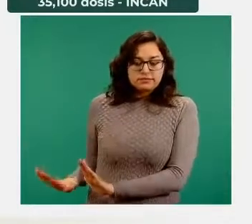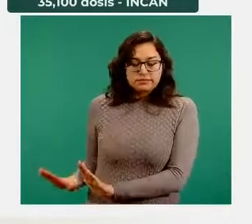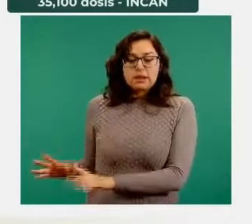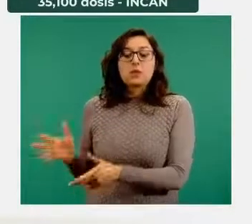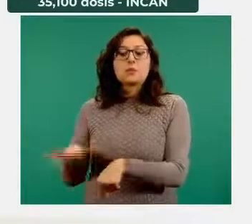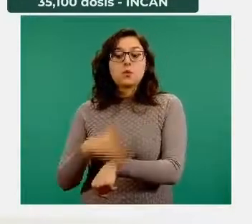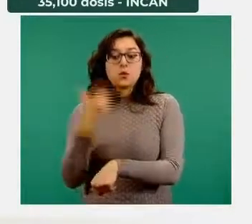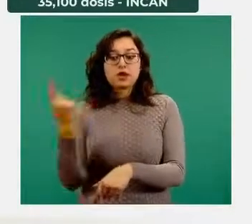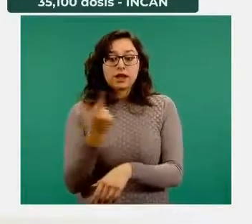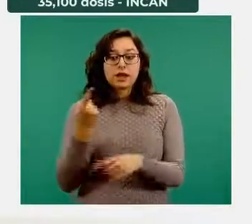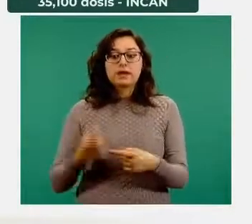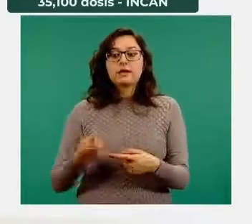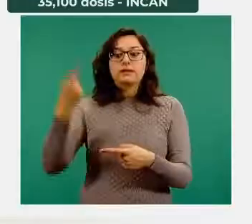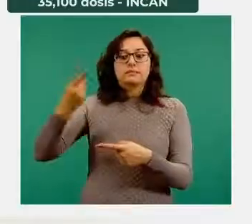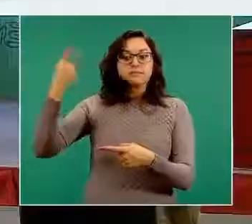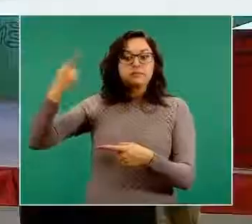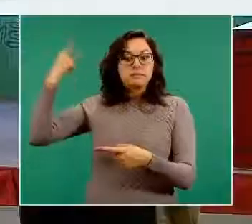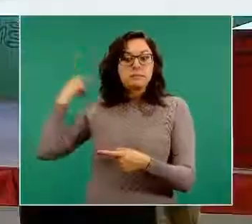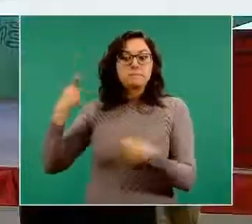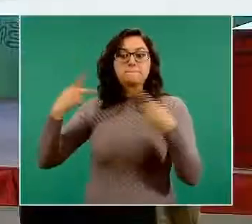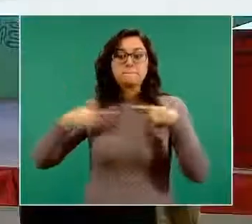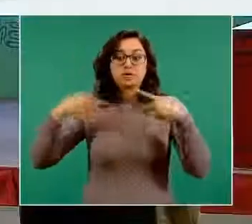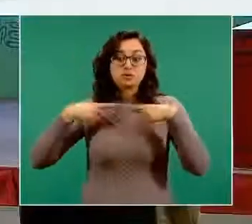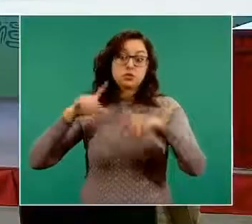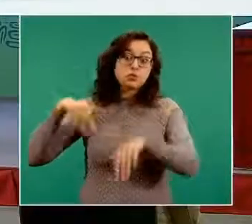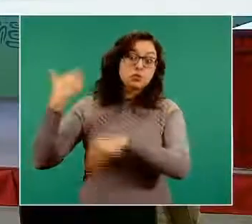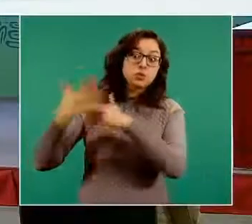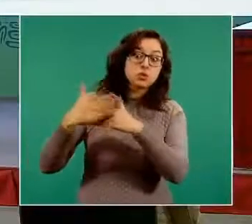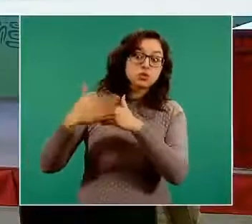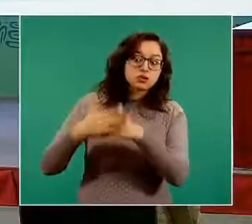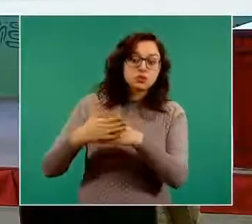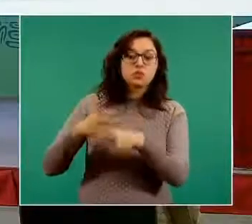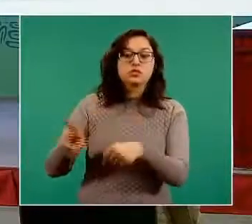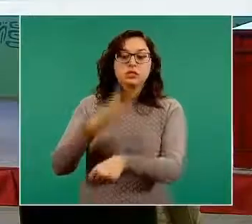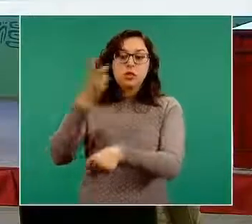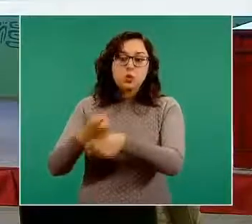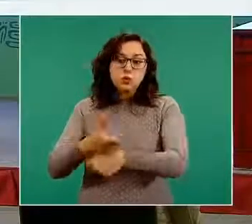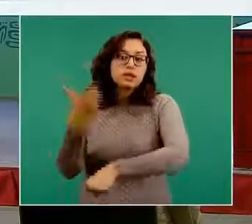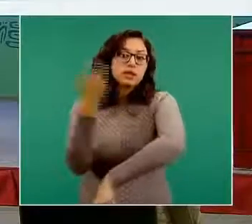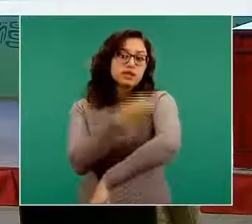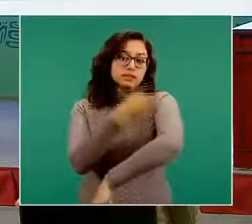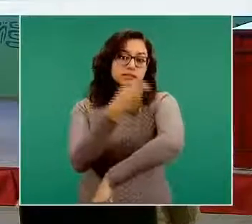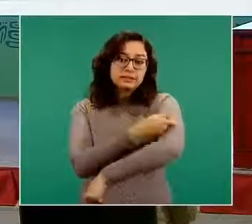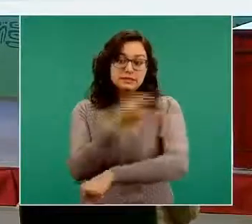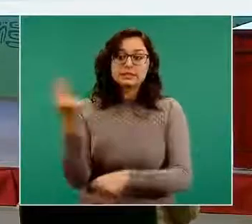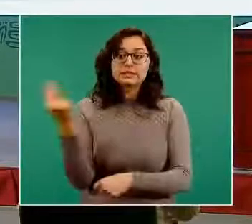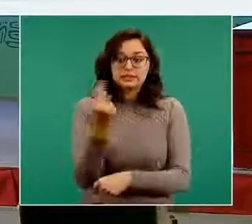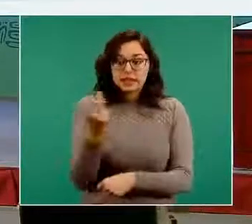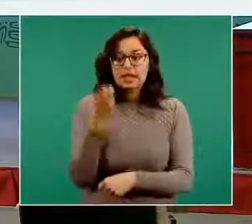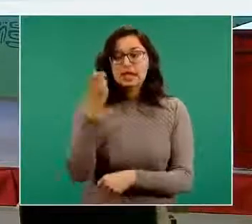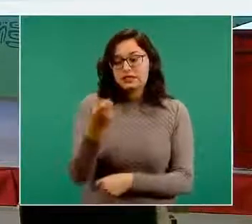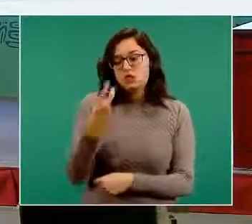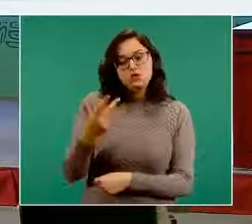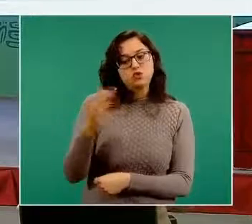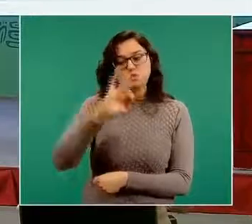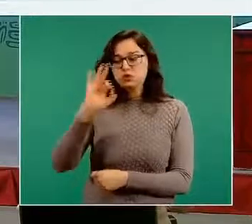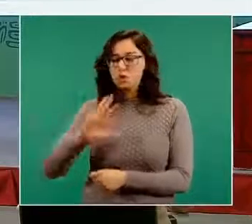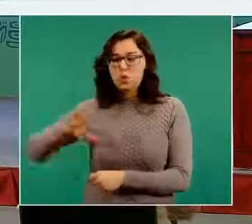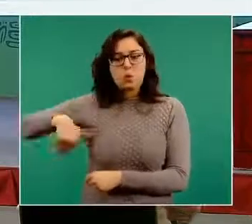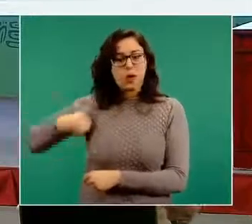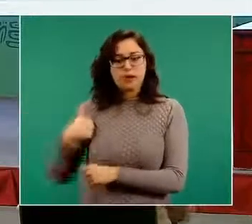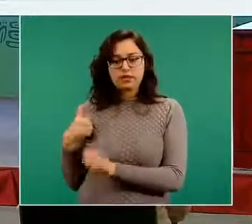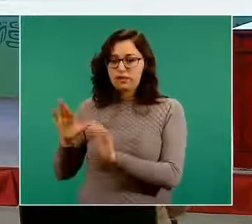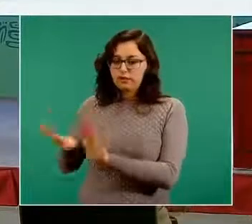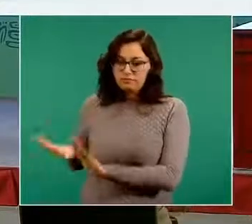personas que recibieron la primera dosis la reciban en el tiempo adecuado. Ahora, aquí aprovecho para comentar, el